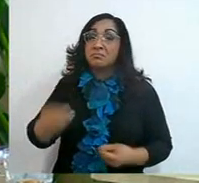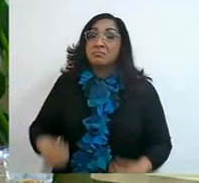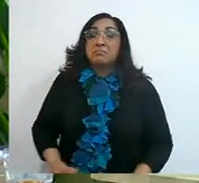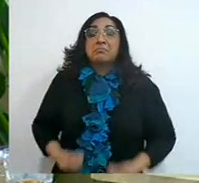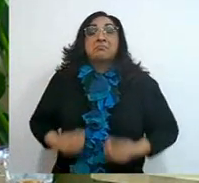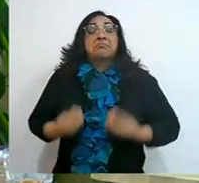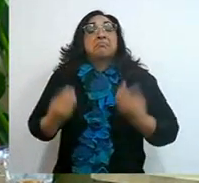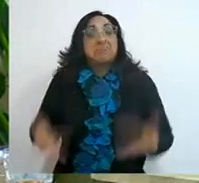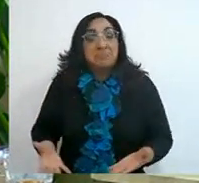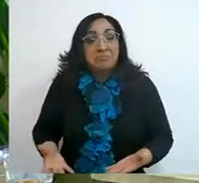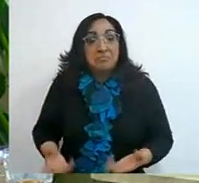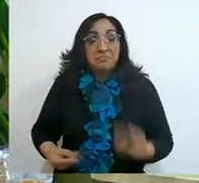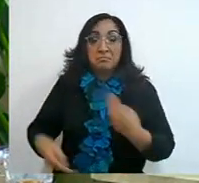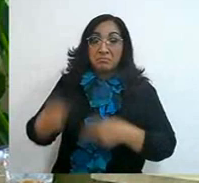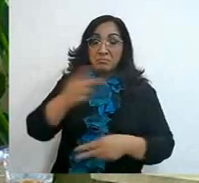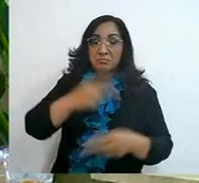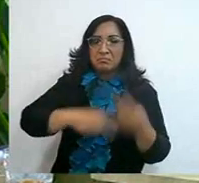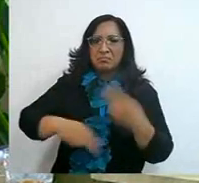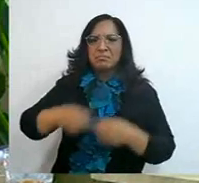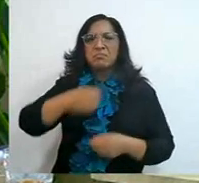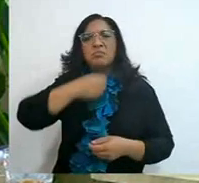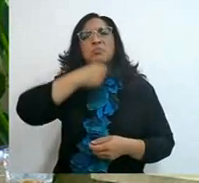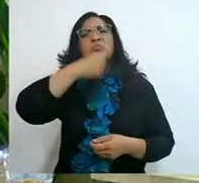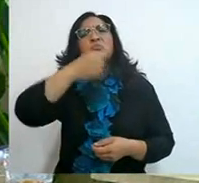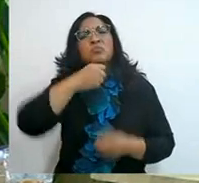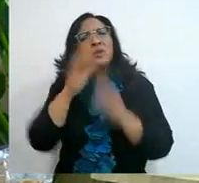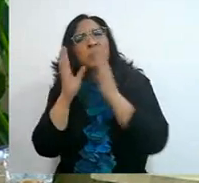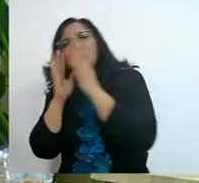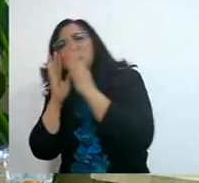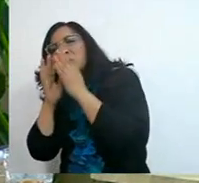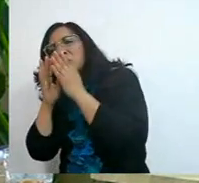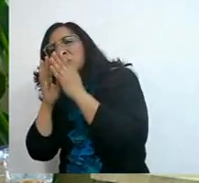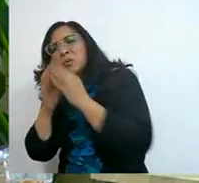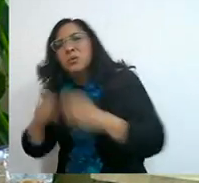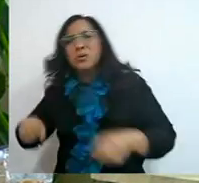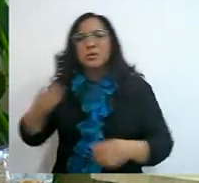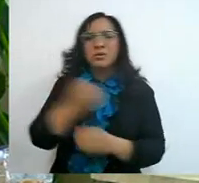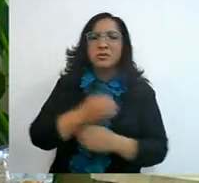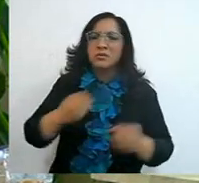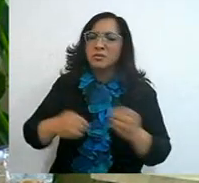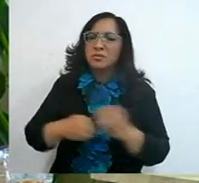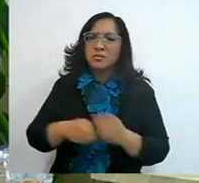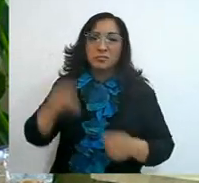Y vinieron a esparcir rumores de cosas que jamás habíamos hecho.